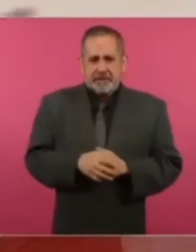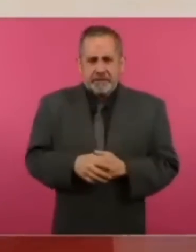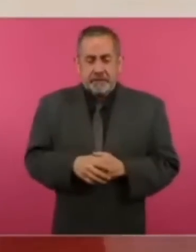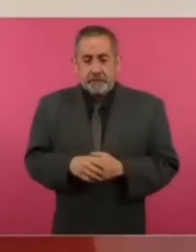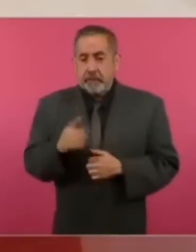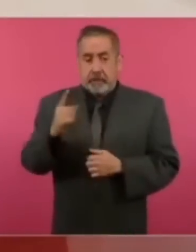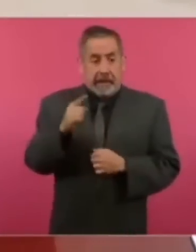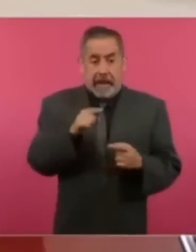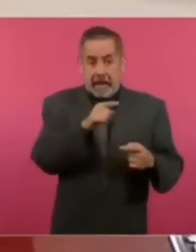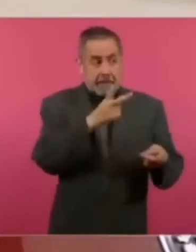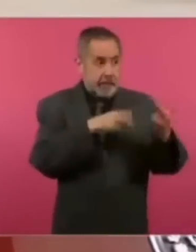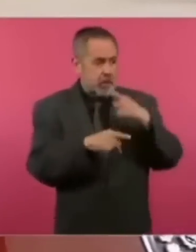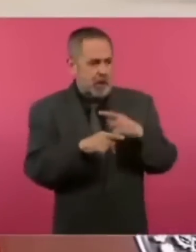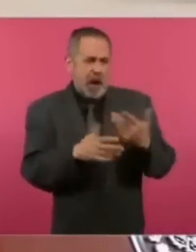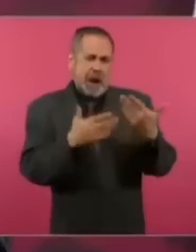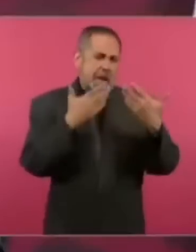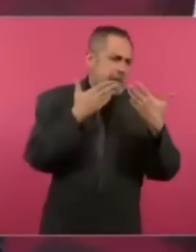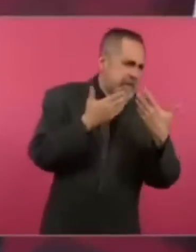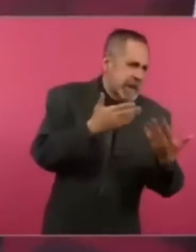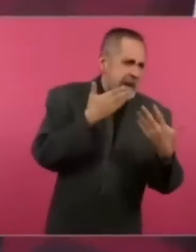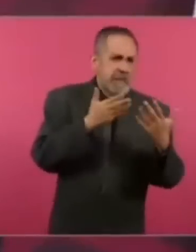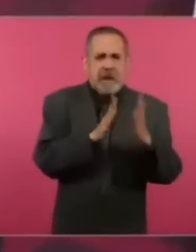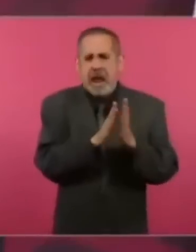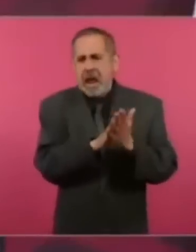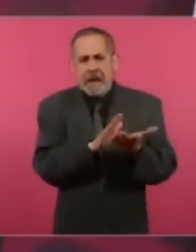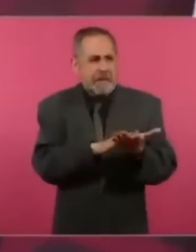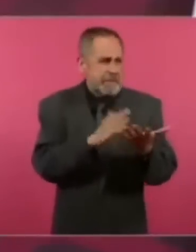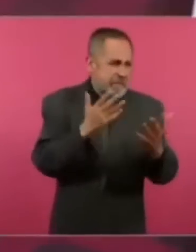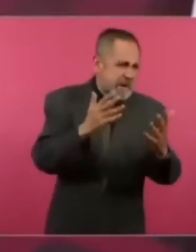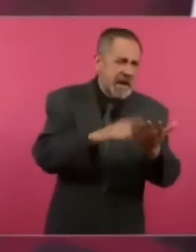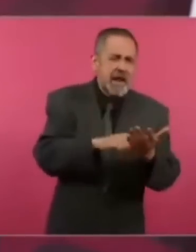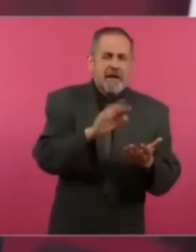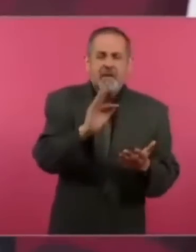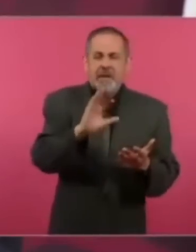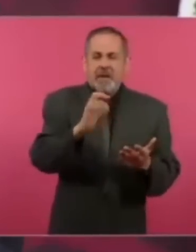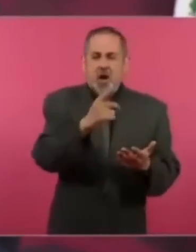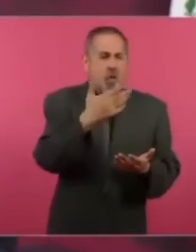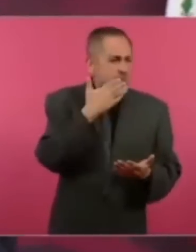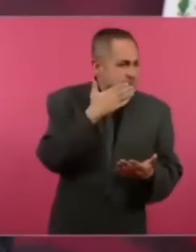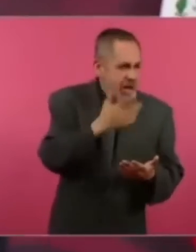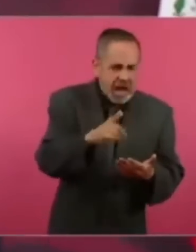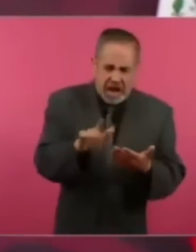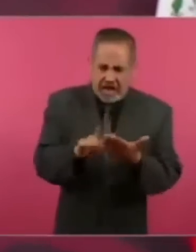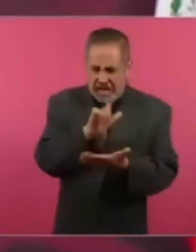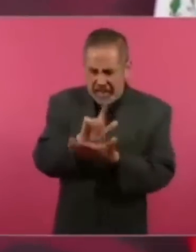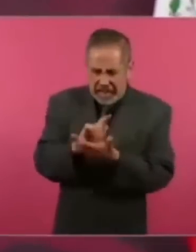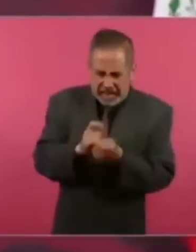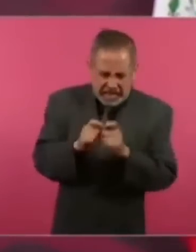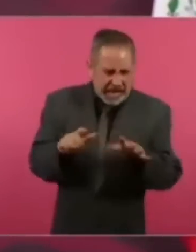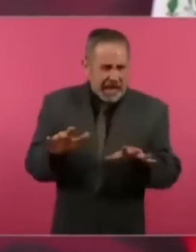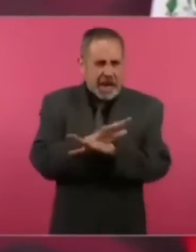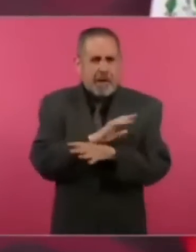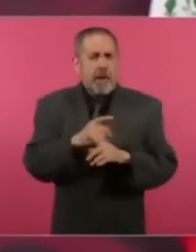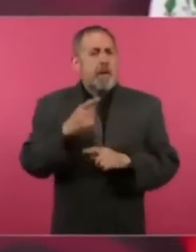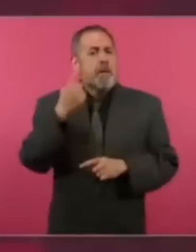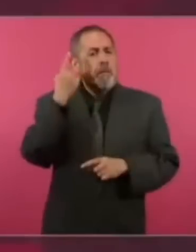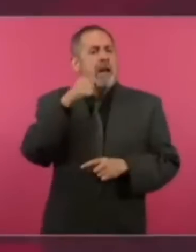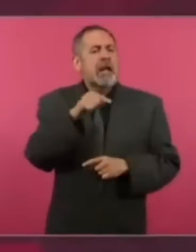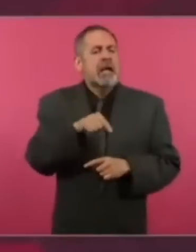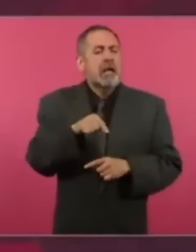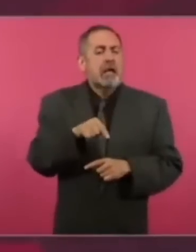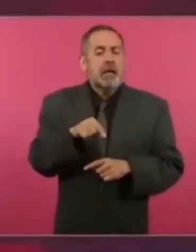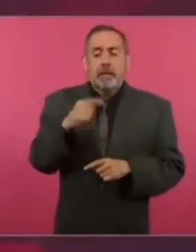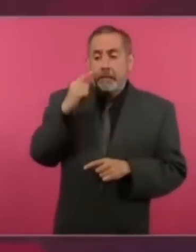aplaudirle a Calderón porque había llevado a cabo una reforma para quitarle las